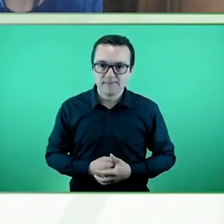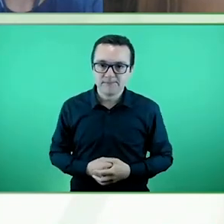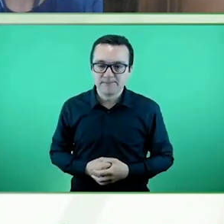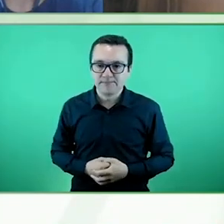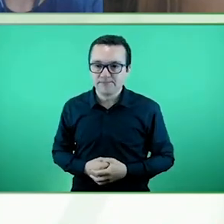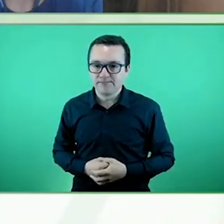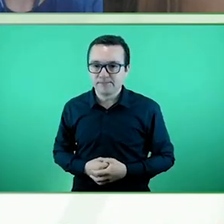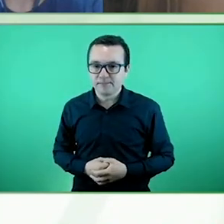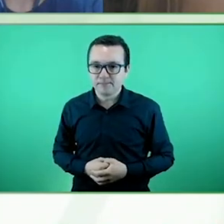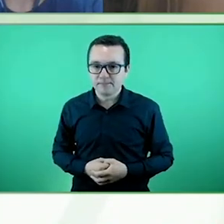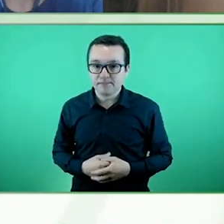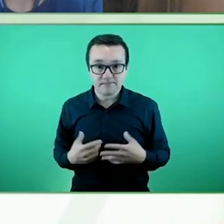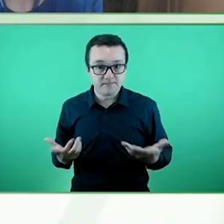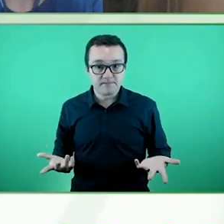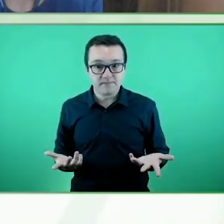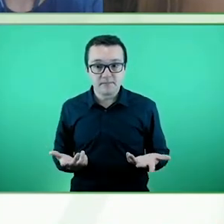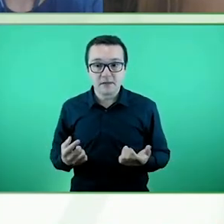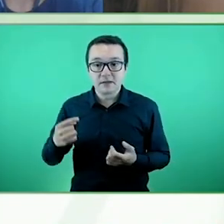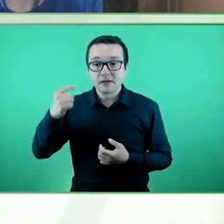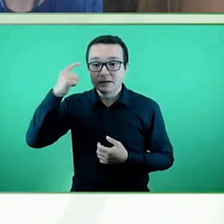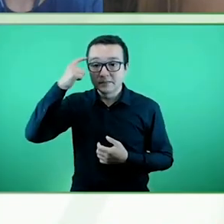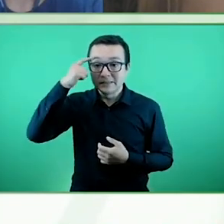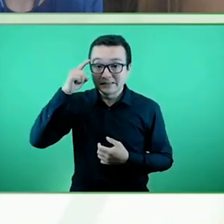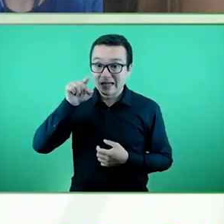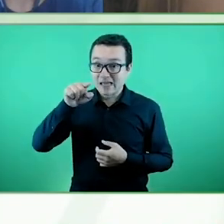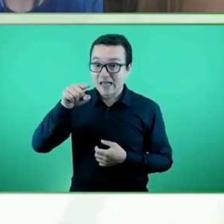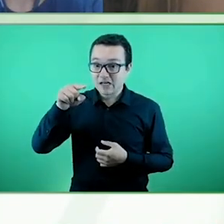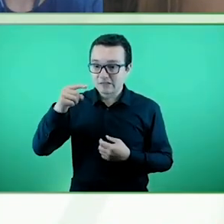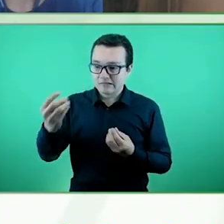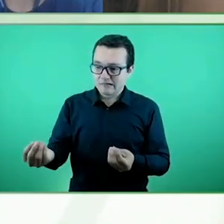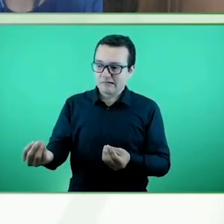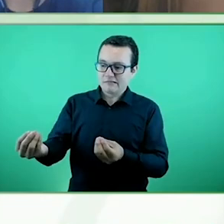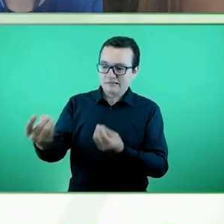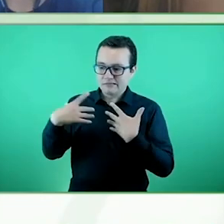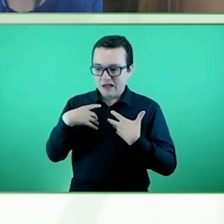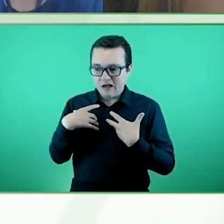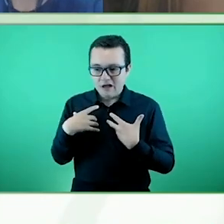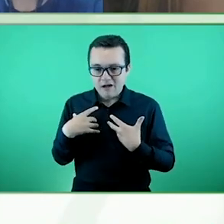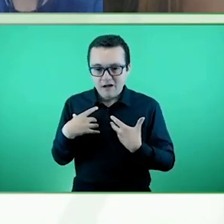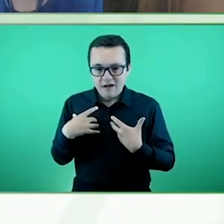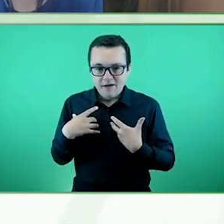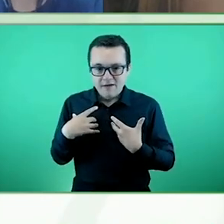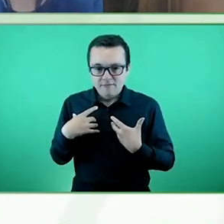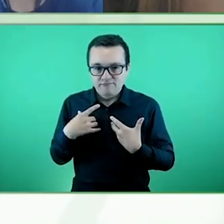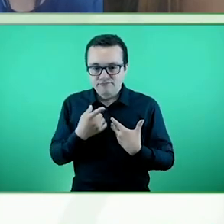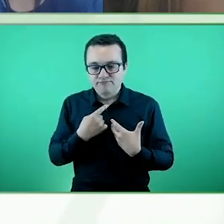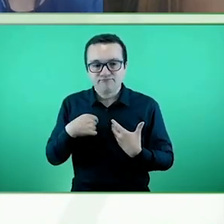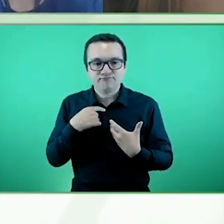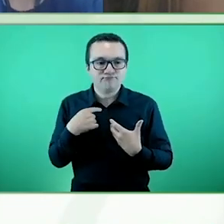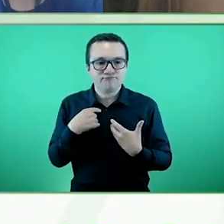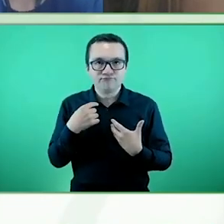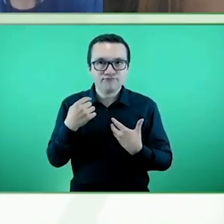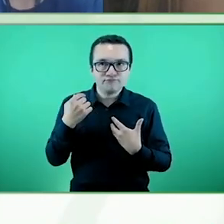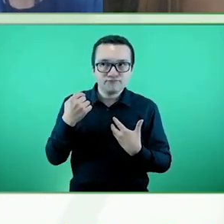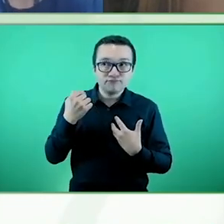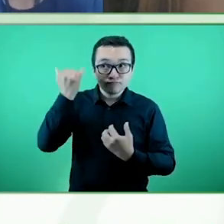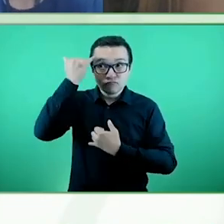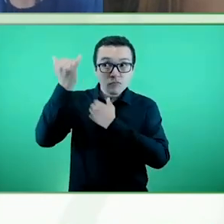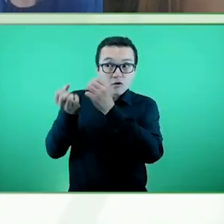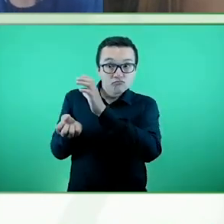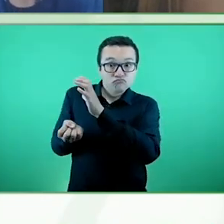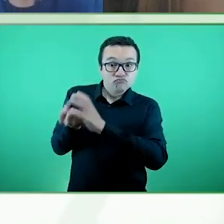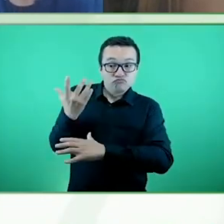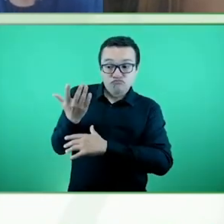para encontrar en el emprendimiento una alternativa al empleo formal, como